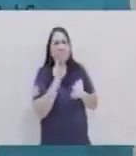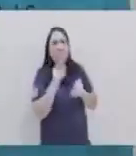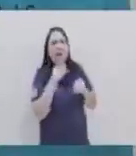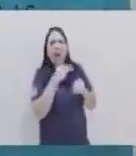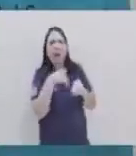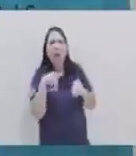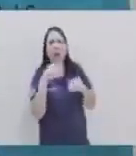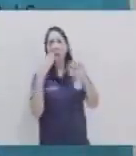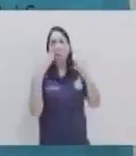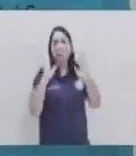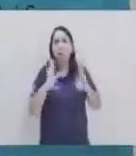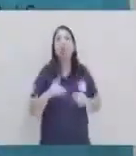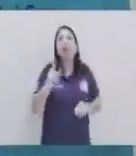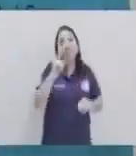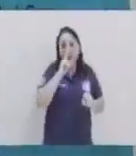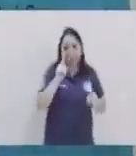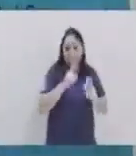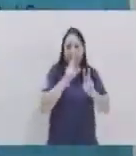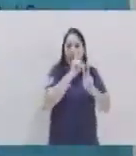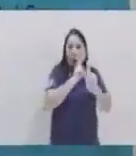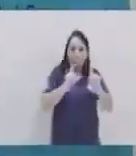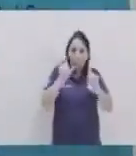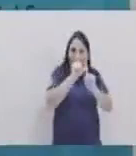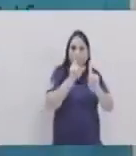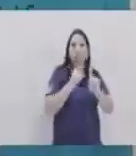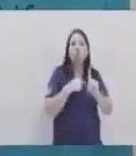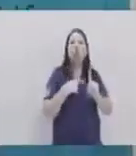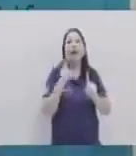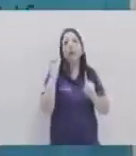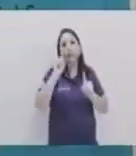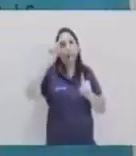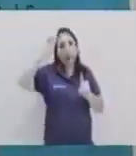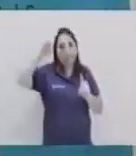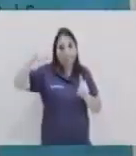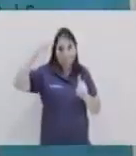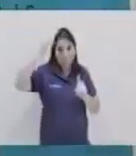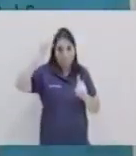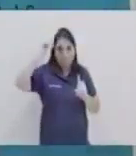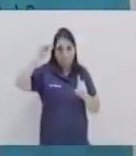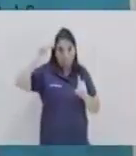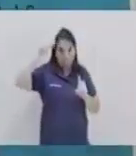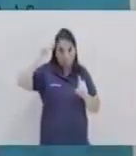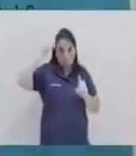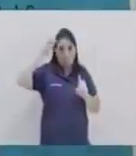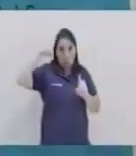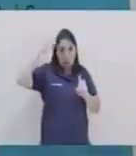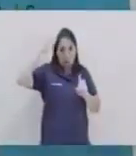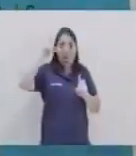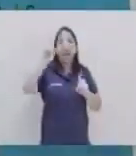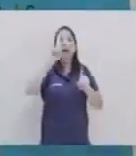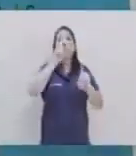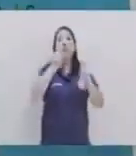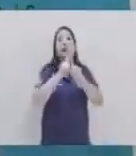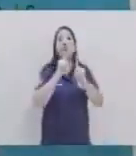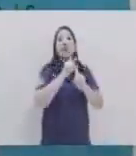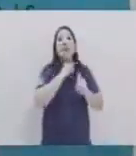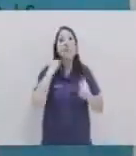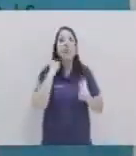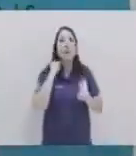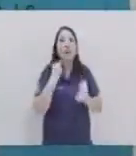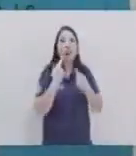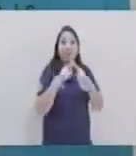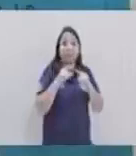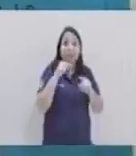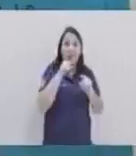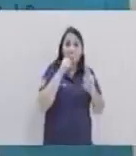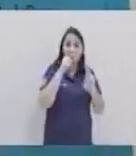sí habían como especies políticas, clases políticas, pero lo que buscaba esa literatura es sus rituales.